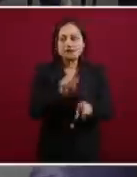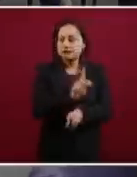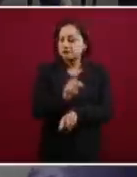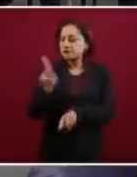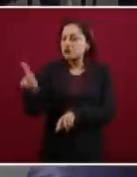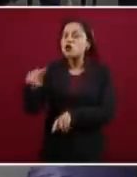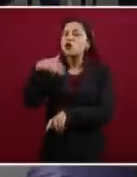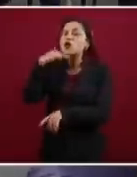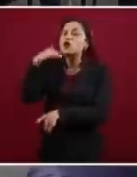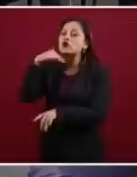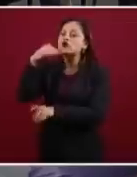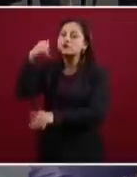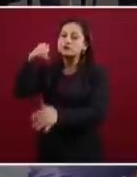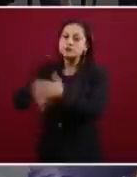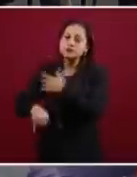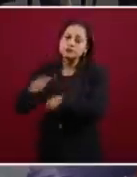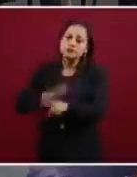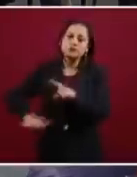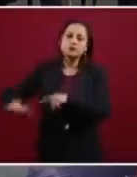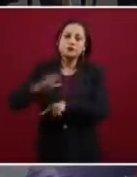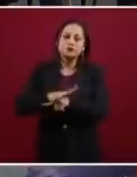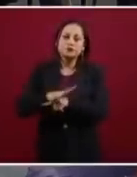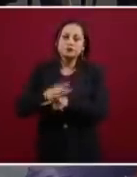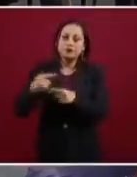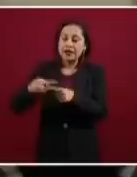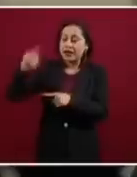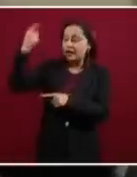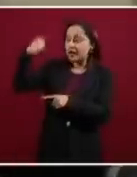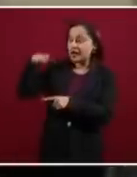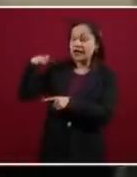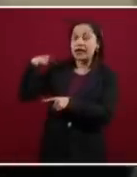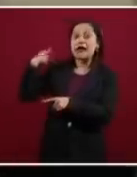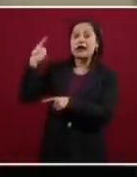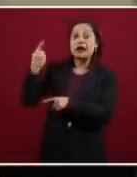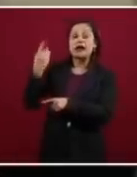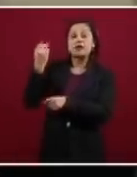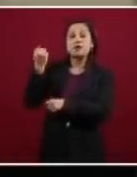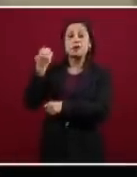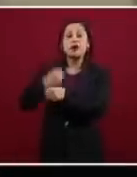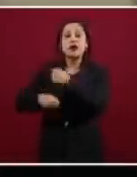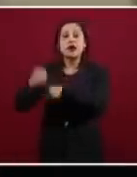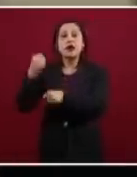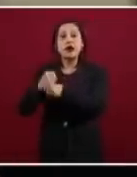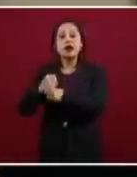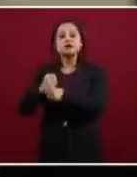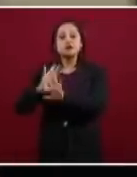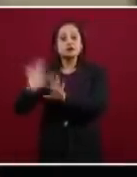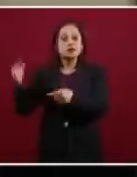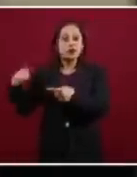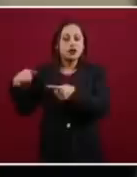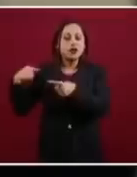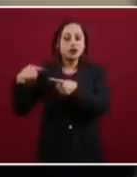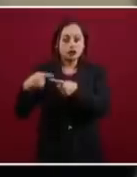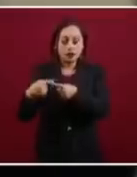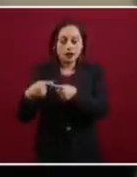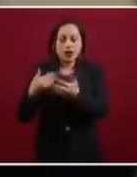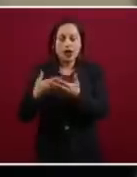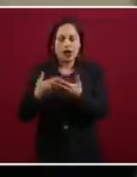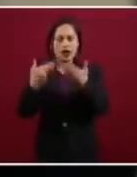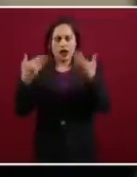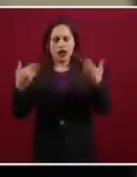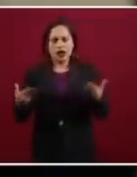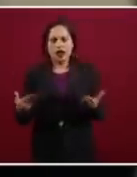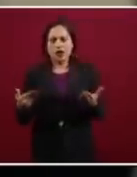de esta declaración del mayo zambada mi pregunta es esta frase aplica